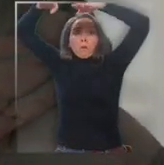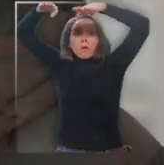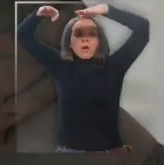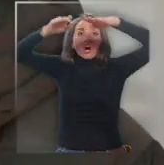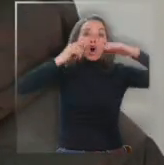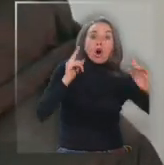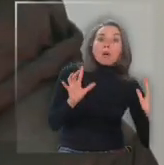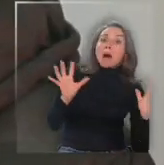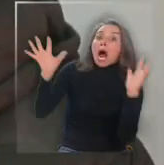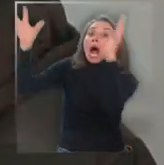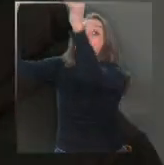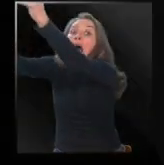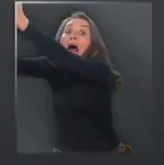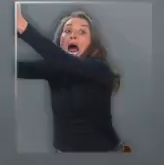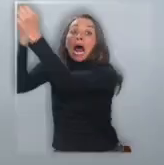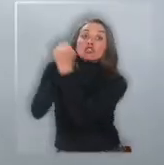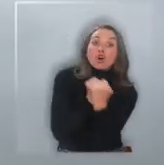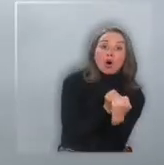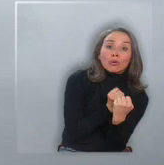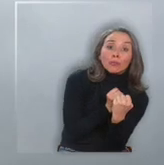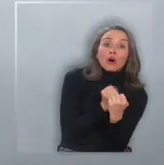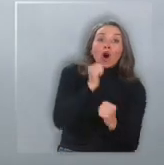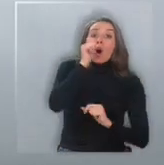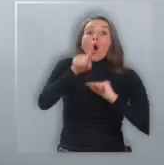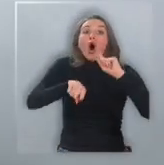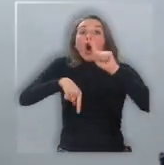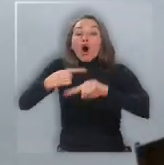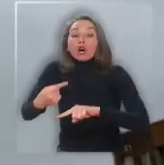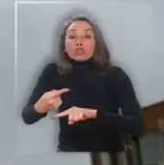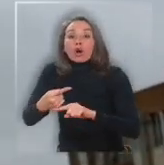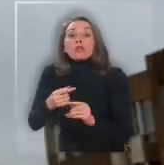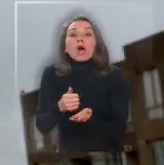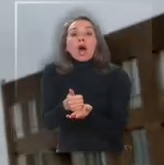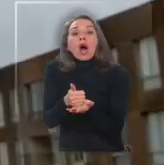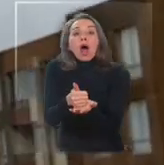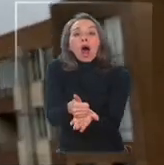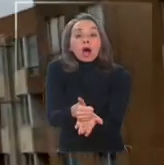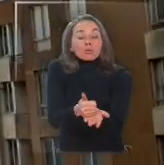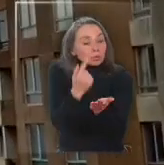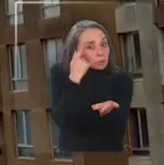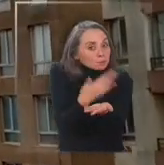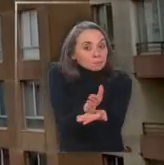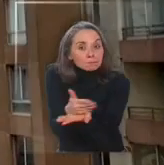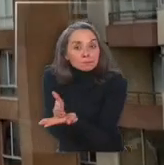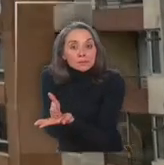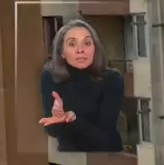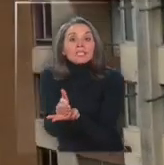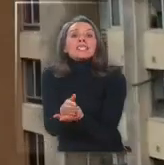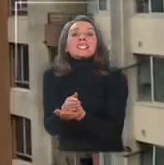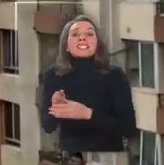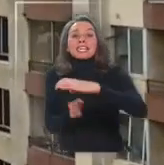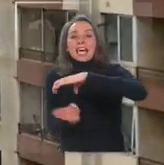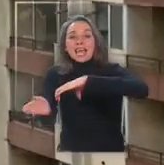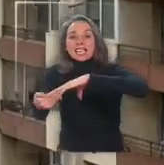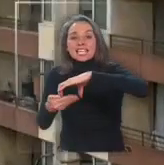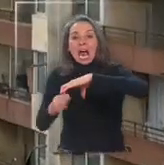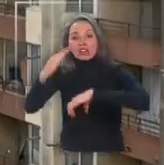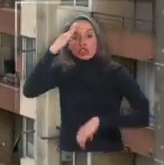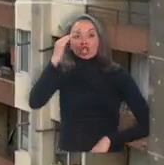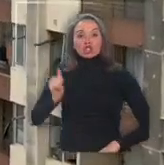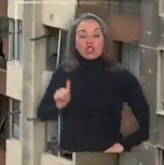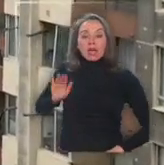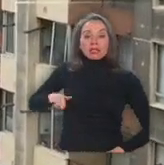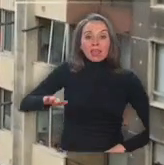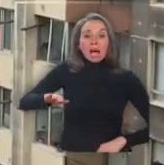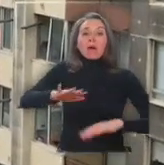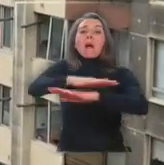y lo rescató. Al otro día, la ayuda recién empezaba a organizarse cuando desde Caleta el Soldado en Talcahuano una